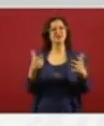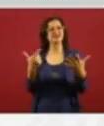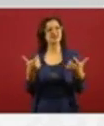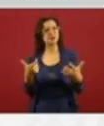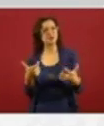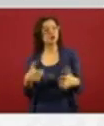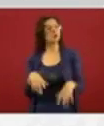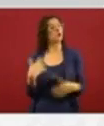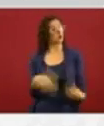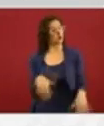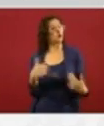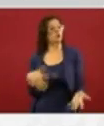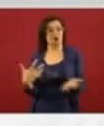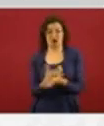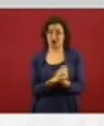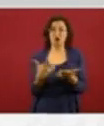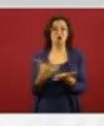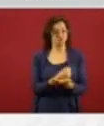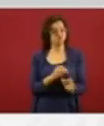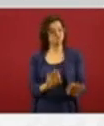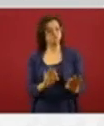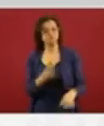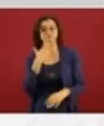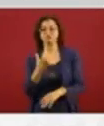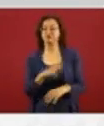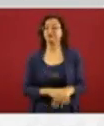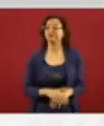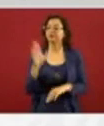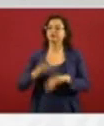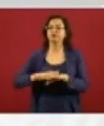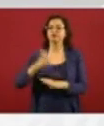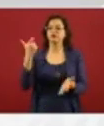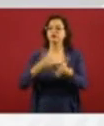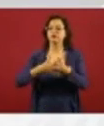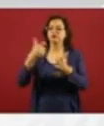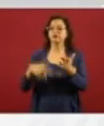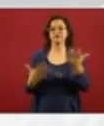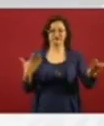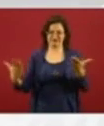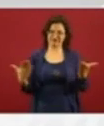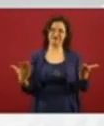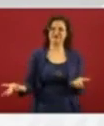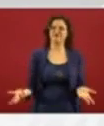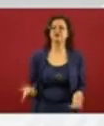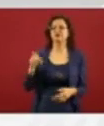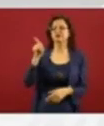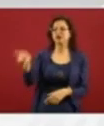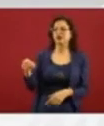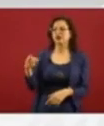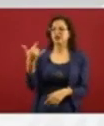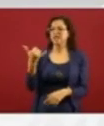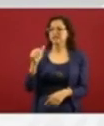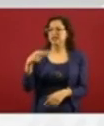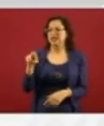no le pierden, no le pierden ni tantito. Y el más económico, para que vean el contraste, en Combustibles Yañez,